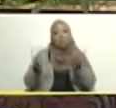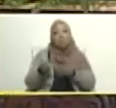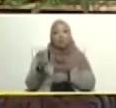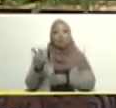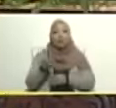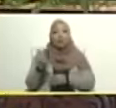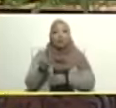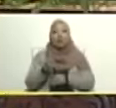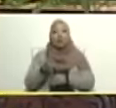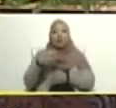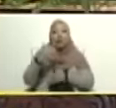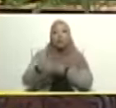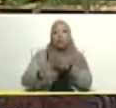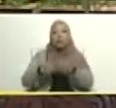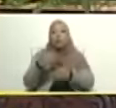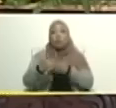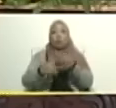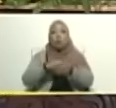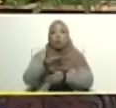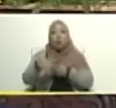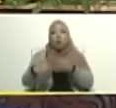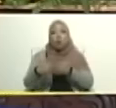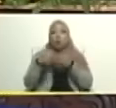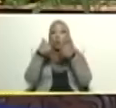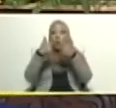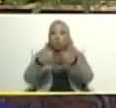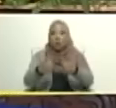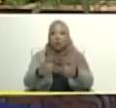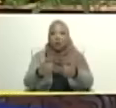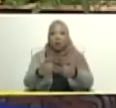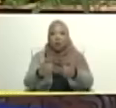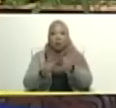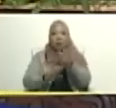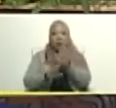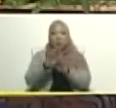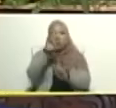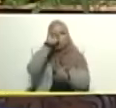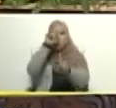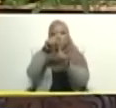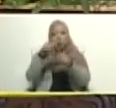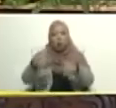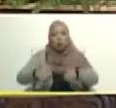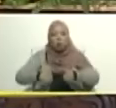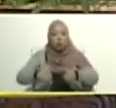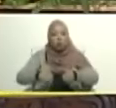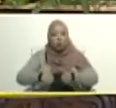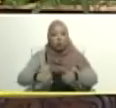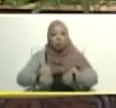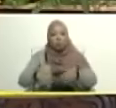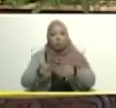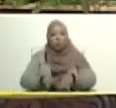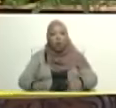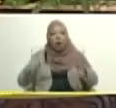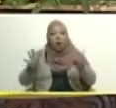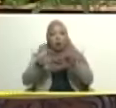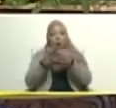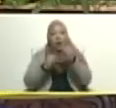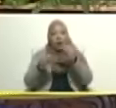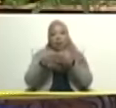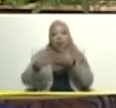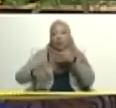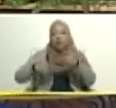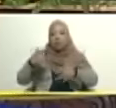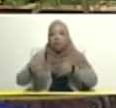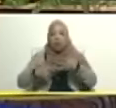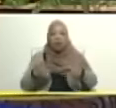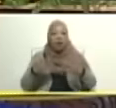Si las cosas van bien, si logramos sacar adelante una serie de esfuerzos comunes, Venezuela